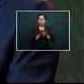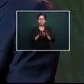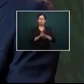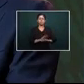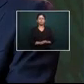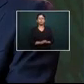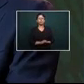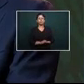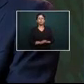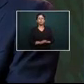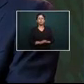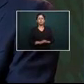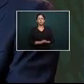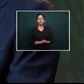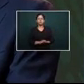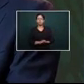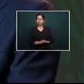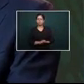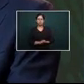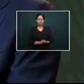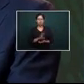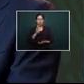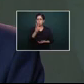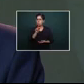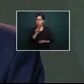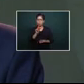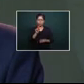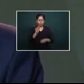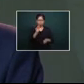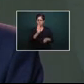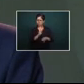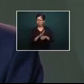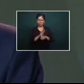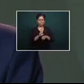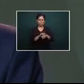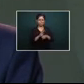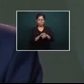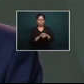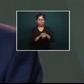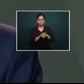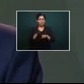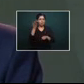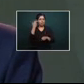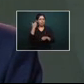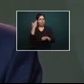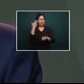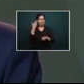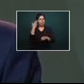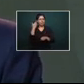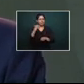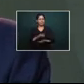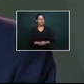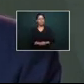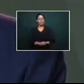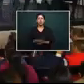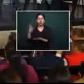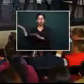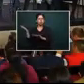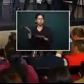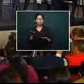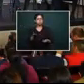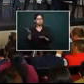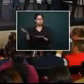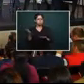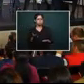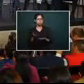no se permite ningún acuerdo como era antes con el gobierno